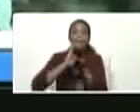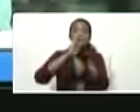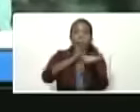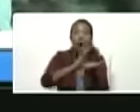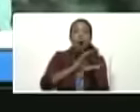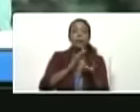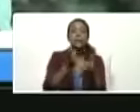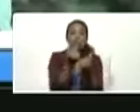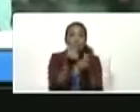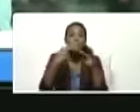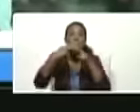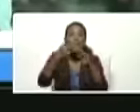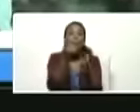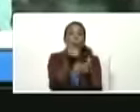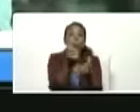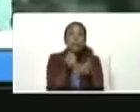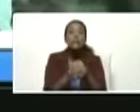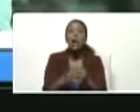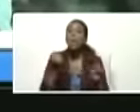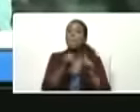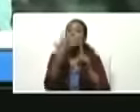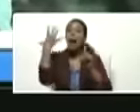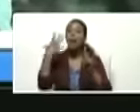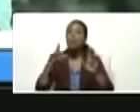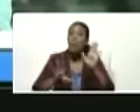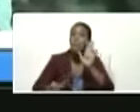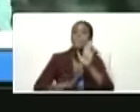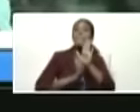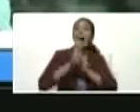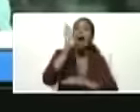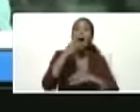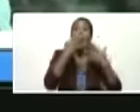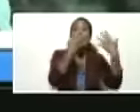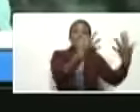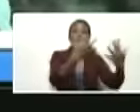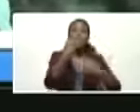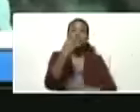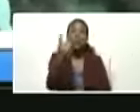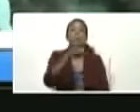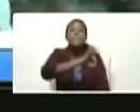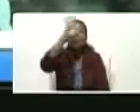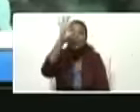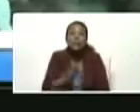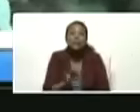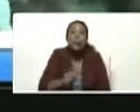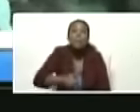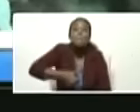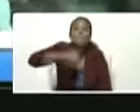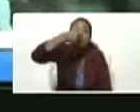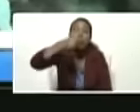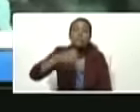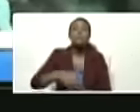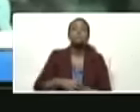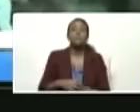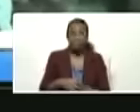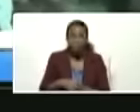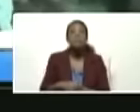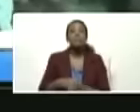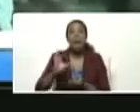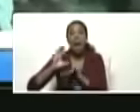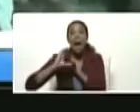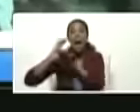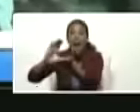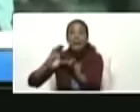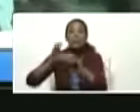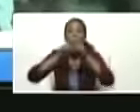reanima y tiene un impacto de crecimiento del 81% de crédito